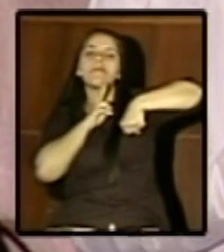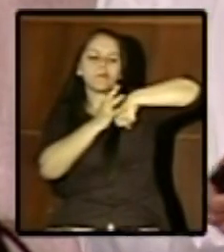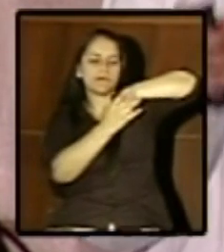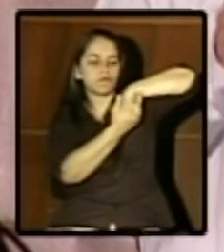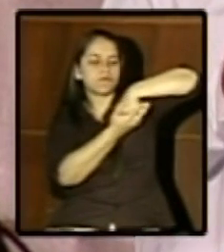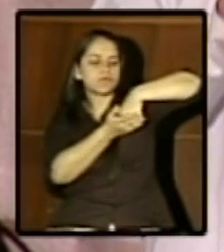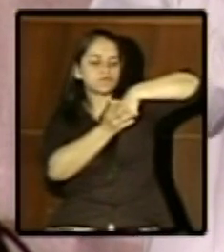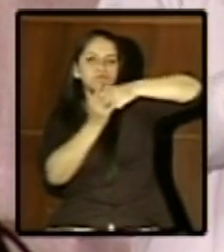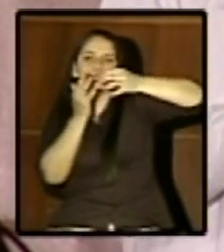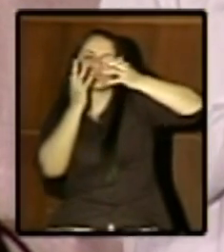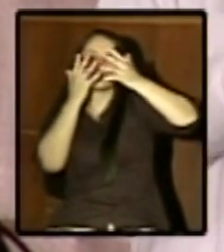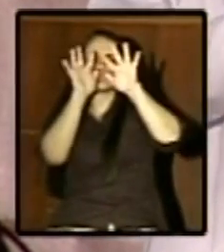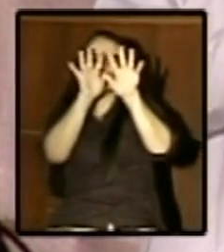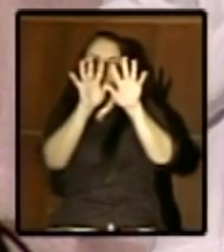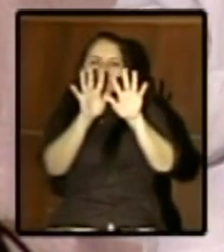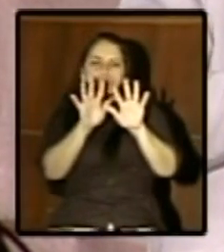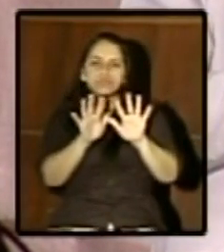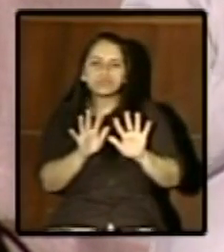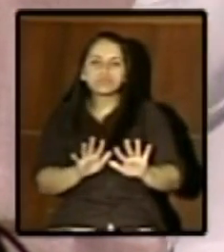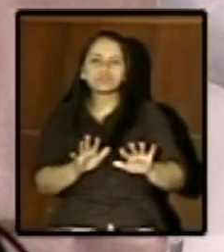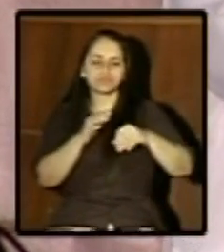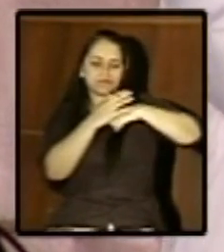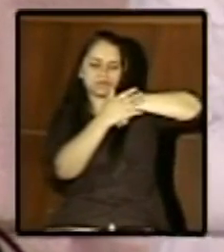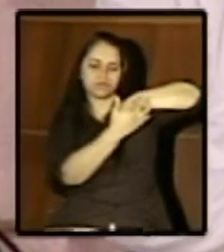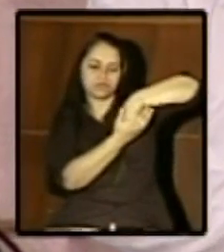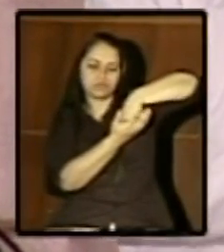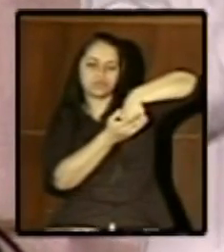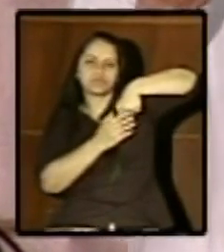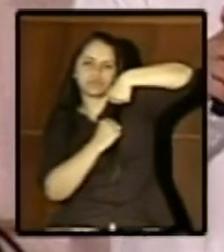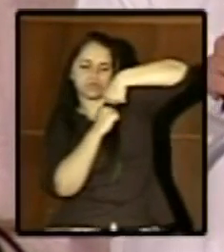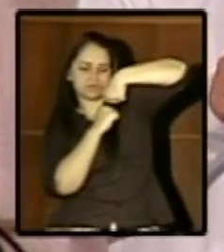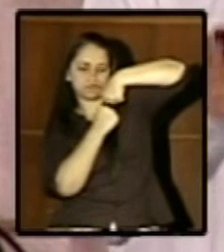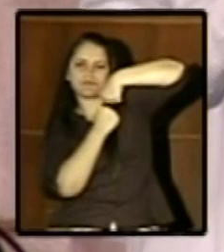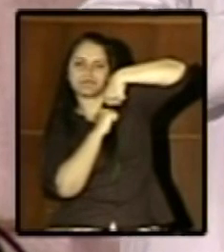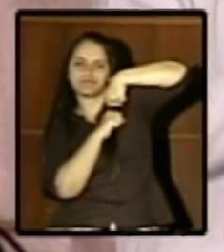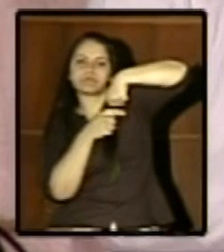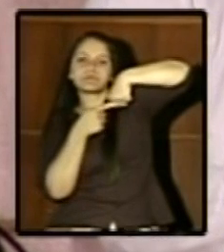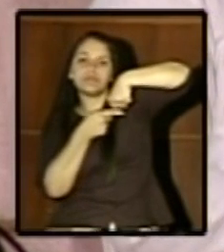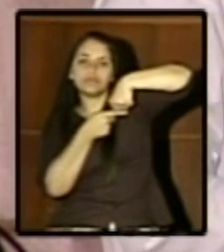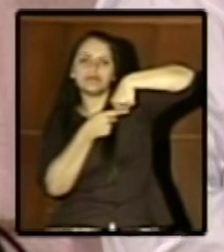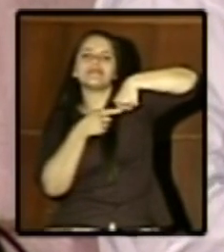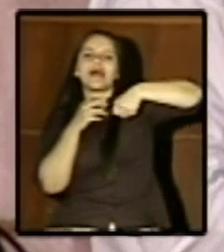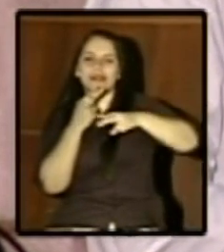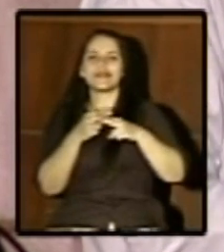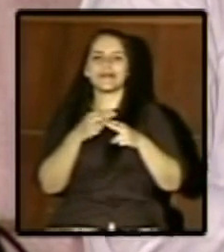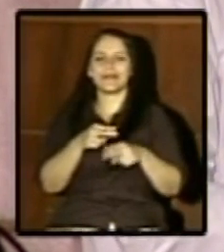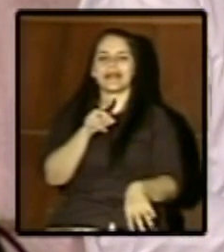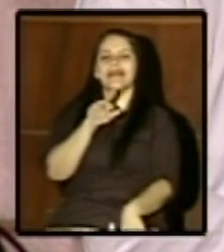articulaciones y de las articulaciones diartrodiales. ¿Por qué se llaman diartrodiales? Porque tienen sinovia. No